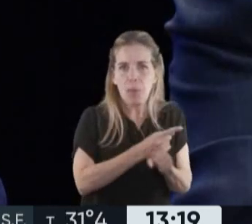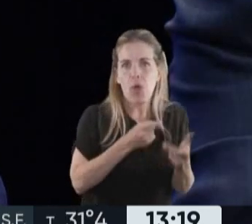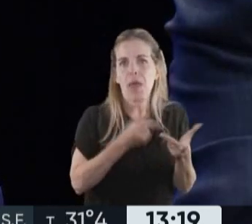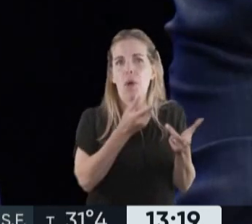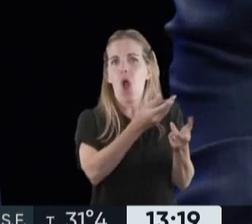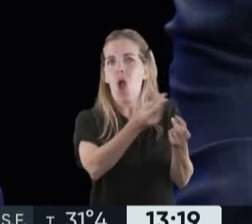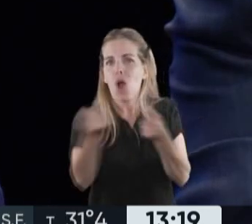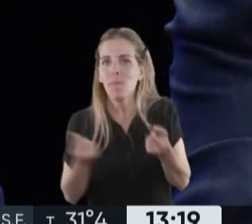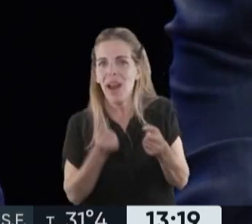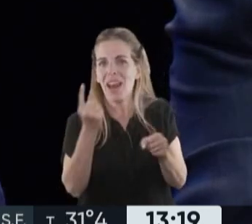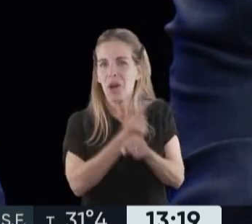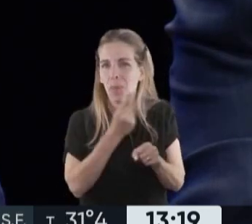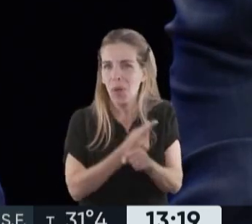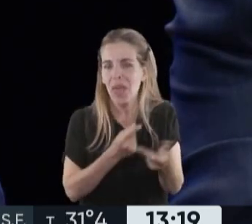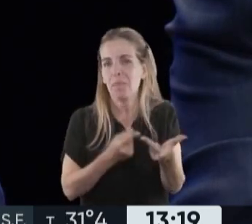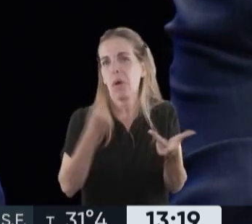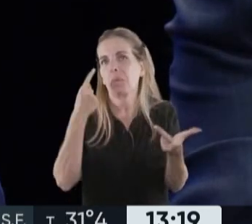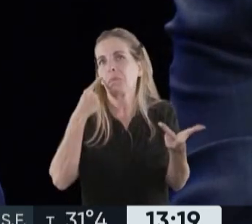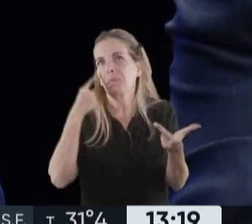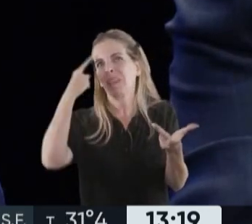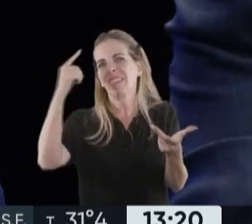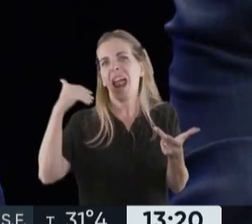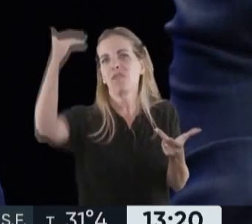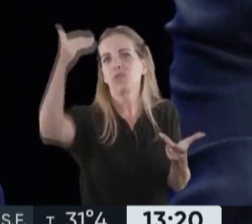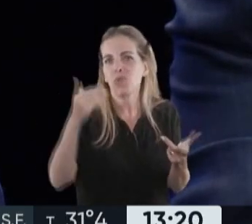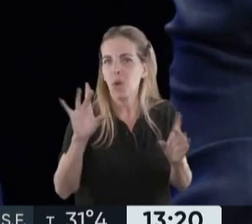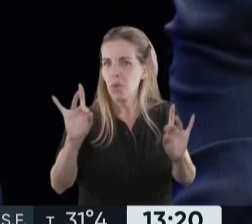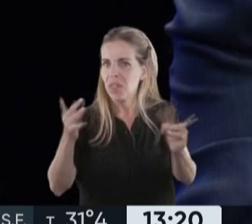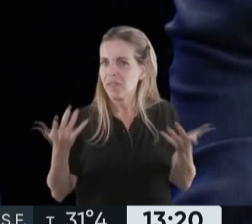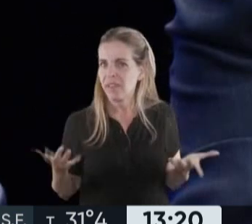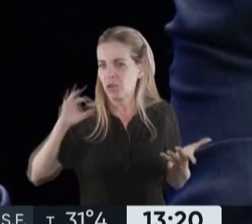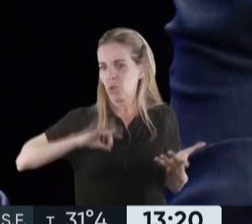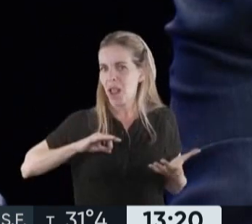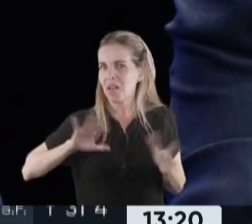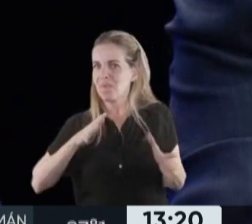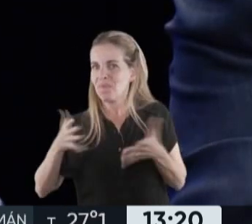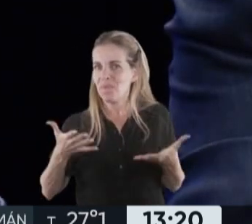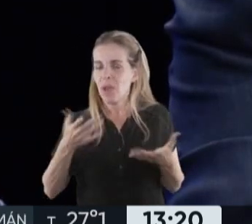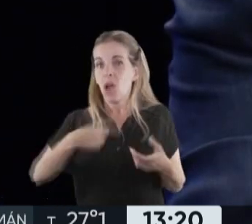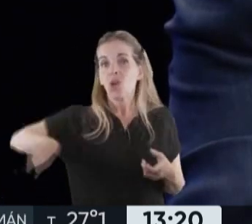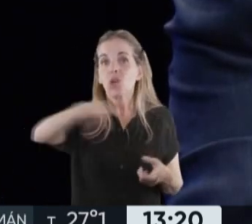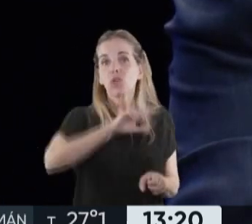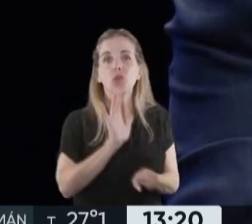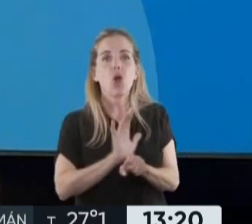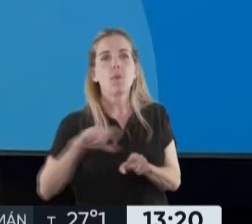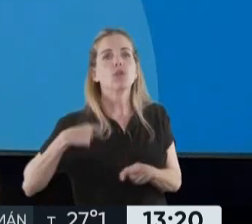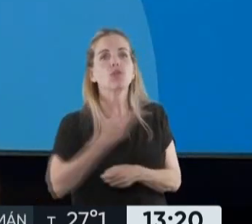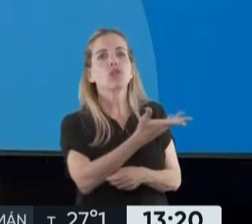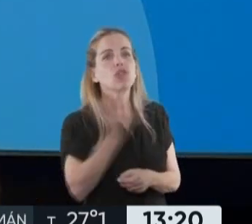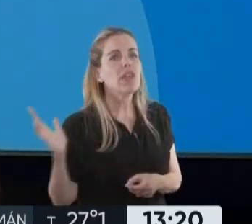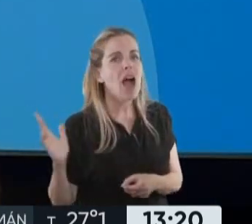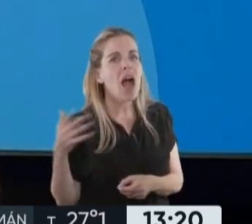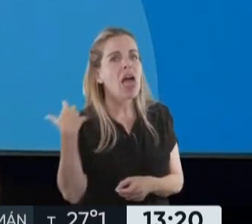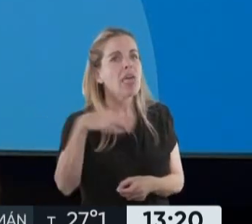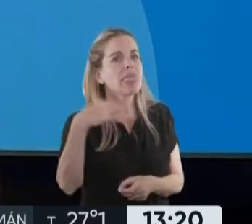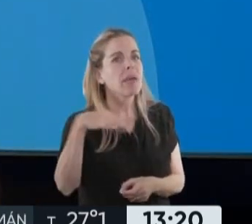crecer a futuro. Nosotros tenemos como sociedad el deber